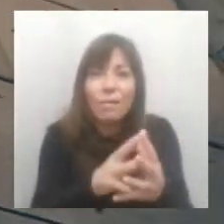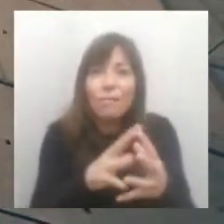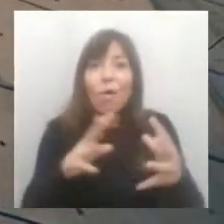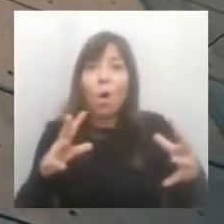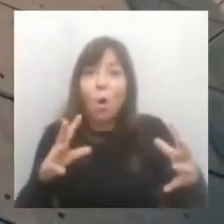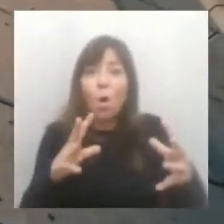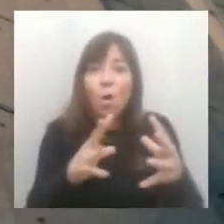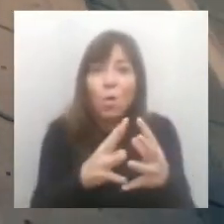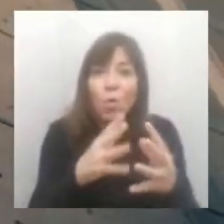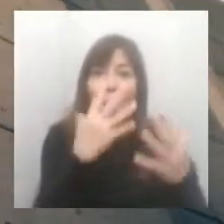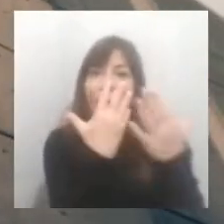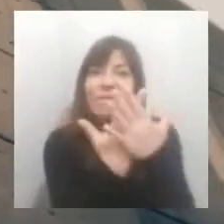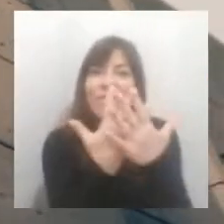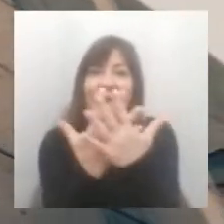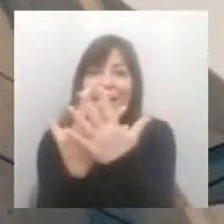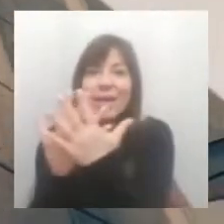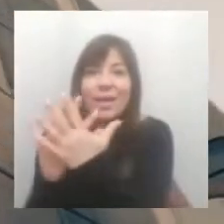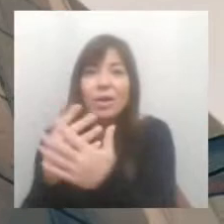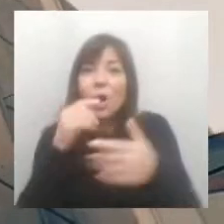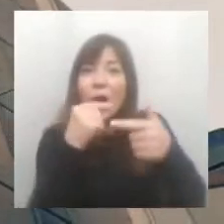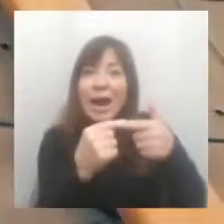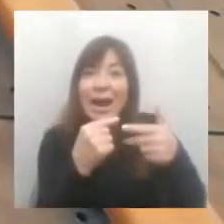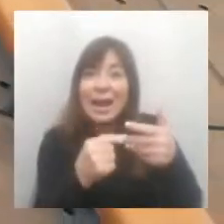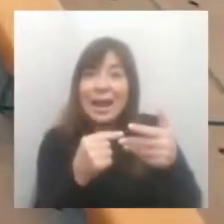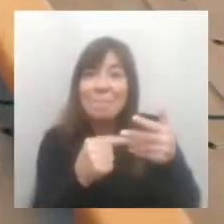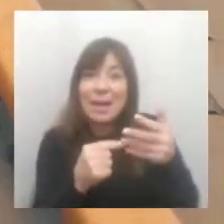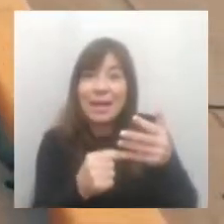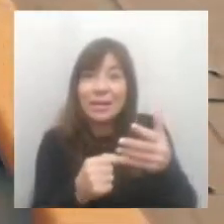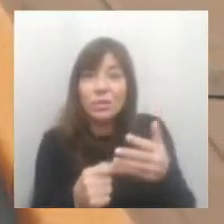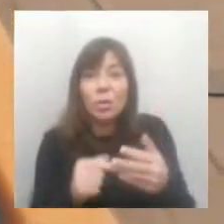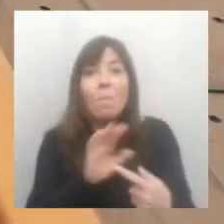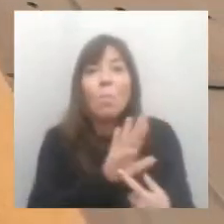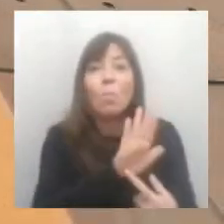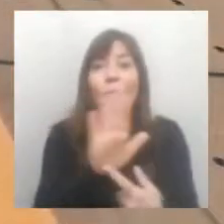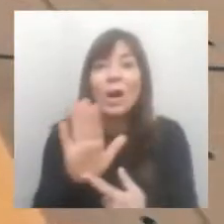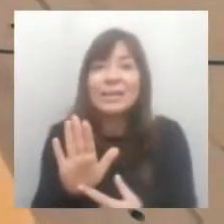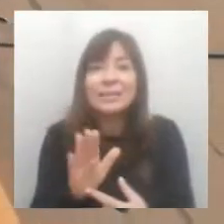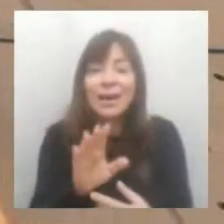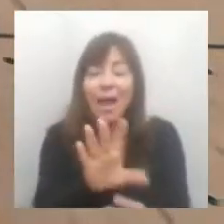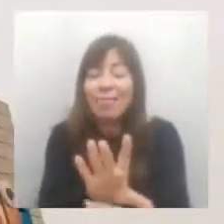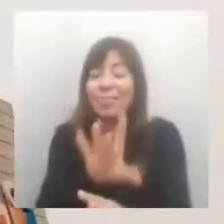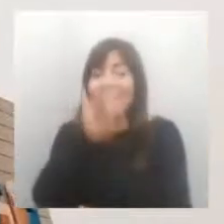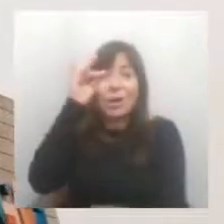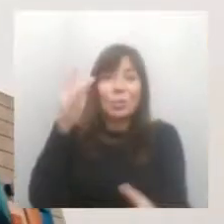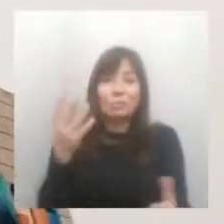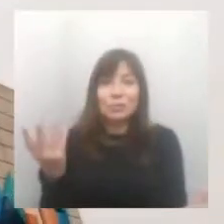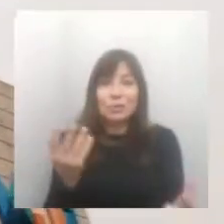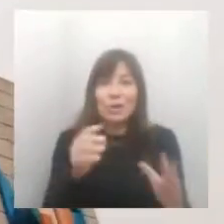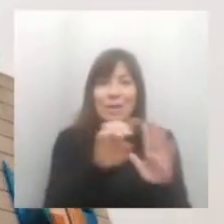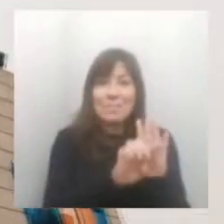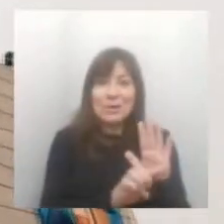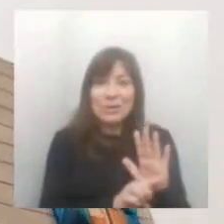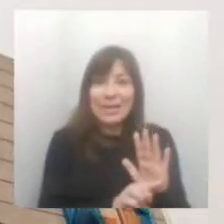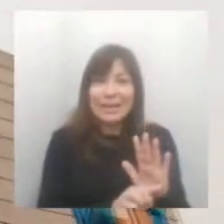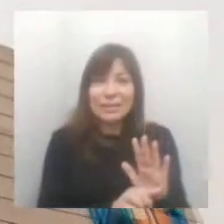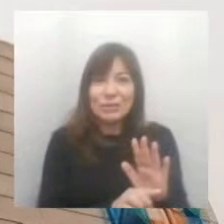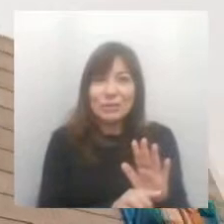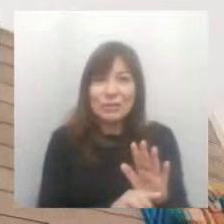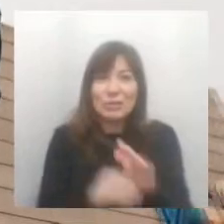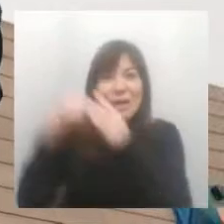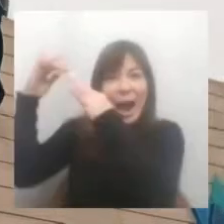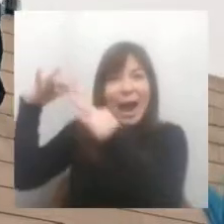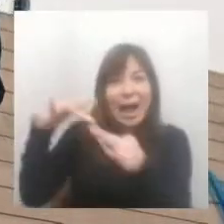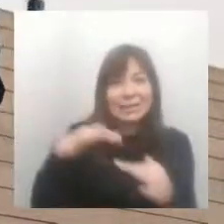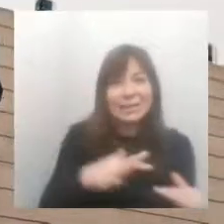los vídeos y cada elemento obviamente sugiere la posibilidad de ir descubriendo este gran proyecto. Hay bajadas de agua que también tienen